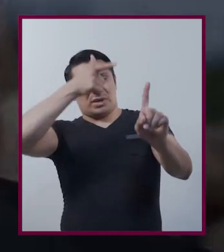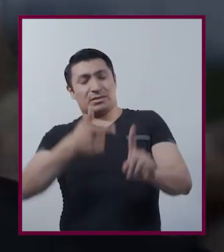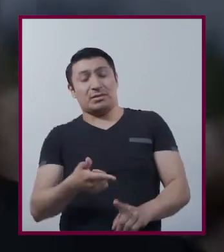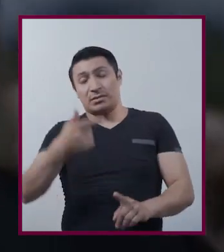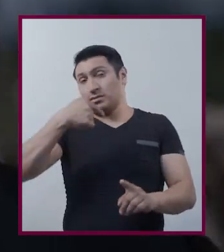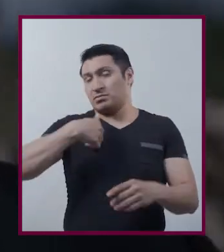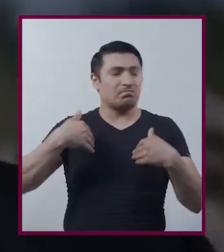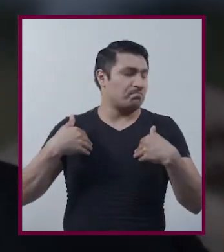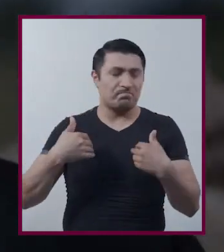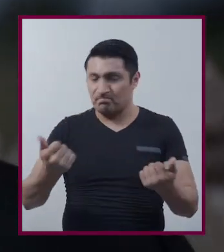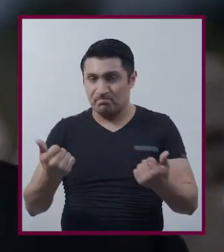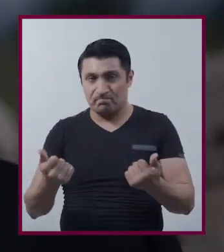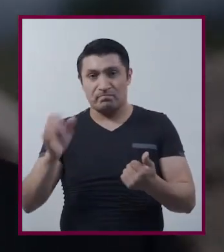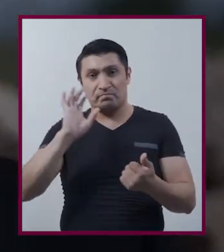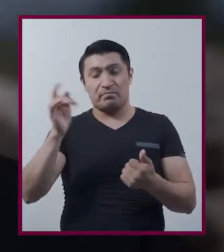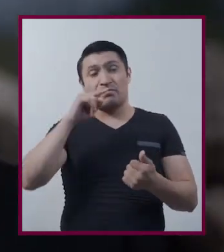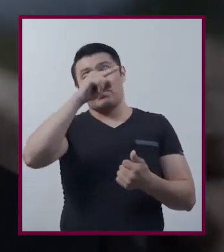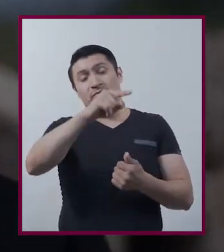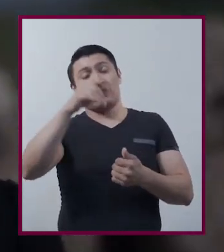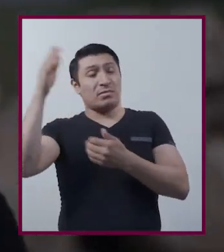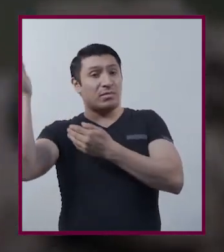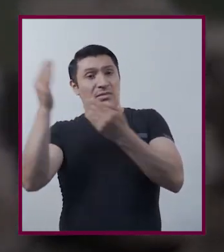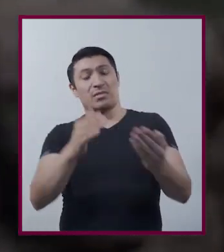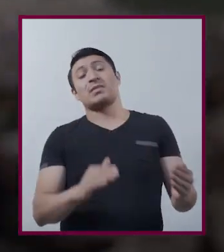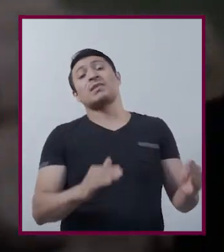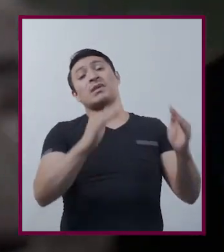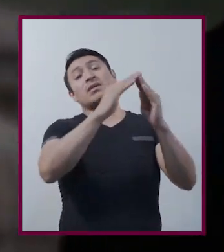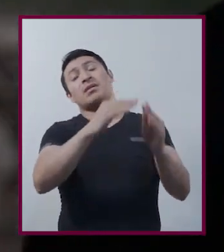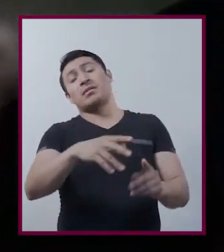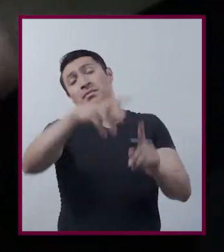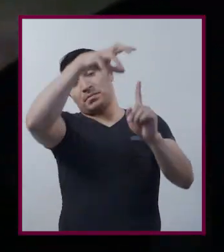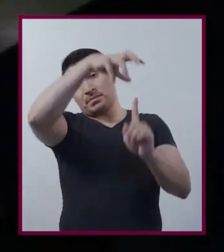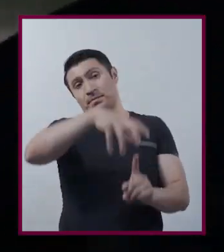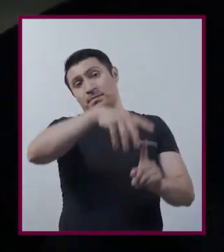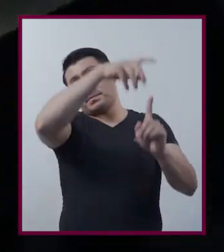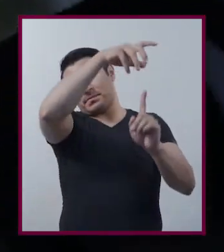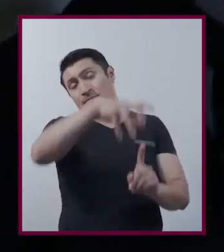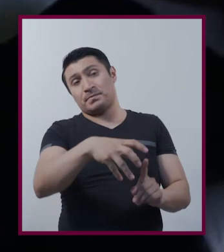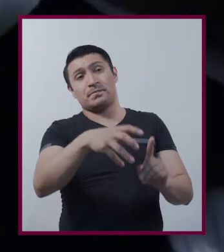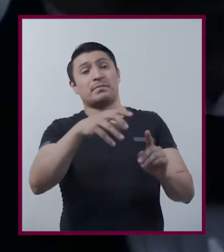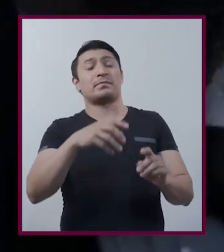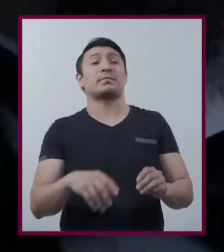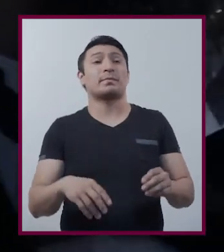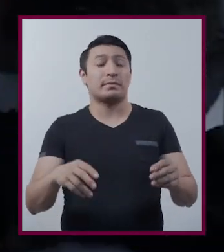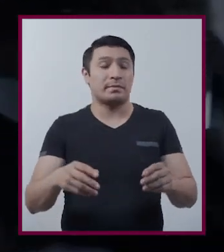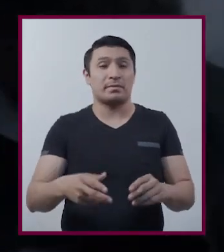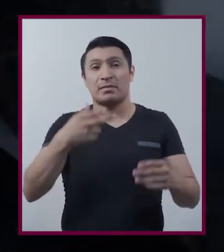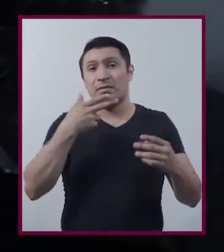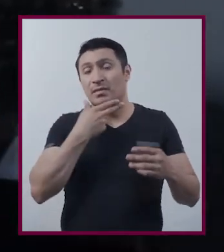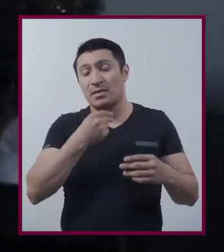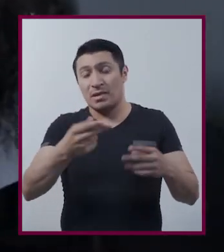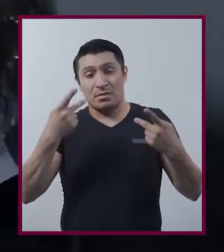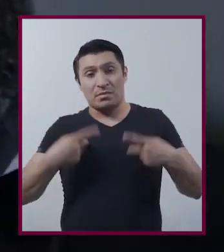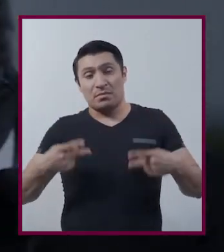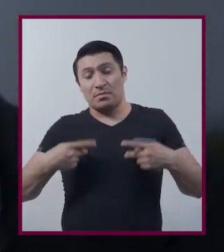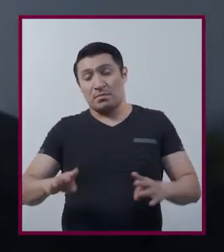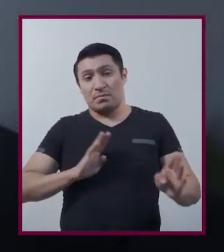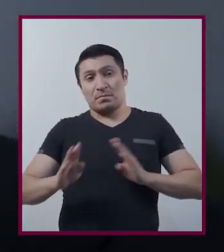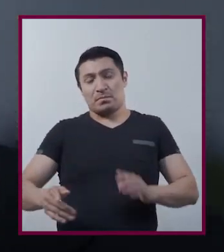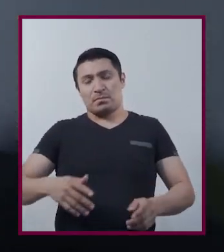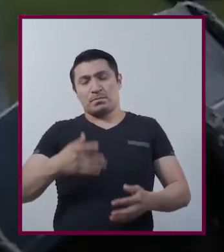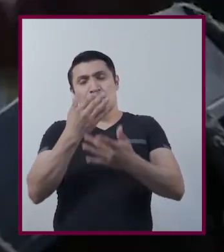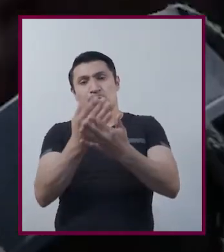para que lo consumara. No lo comprendí. Cuando Maximiliano llegó al Cerro de las Campanas, los hombres del pelotón